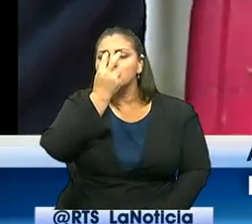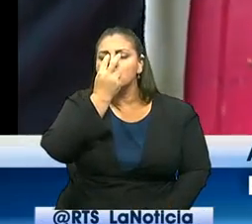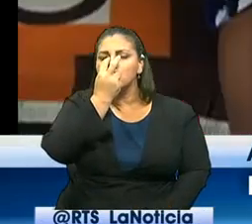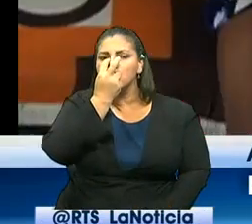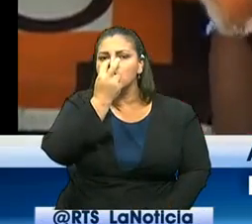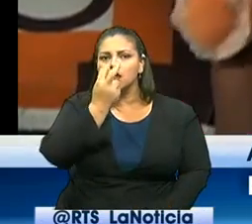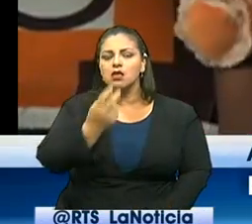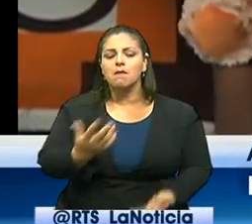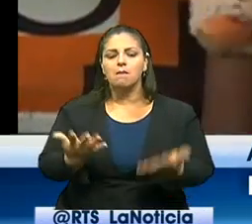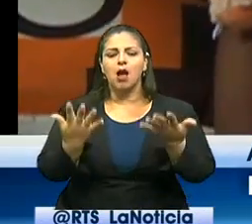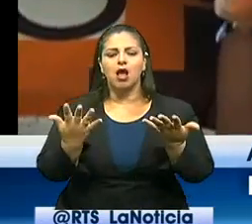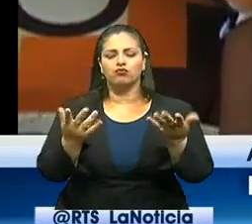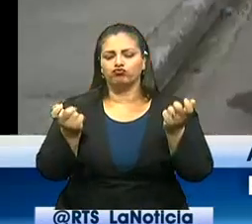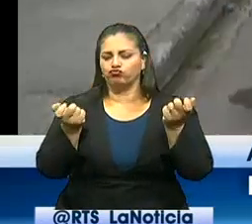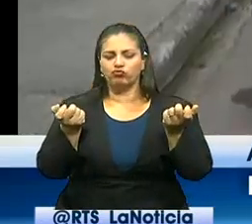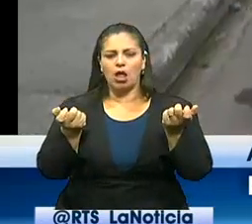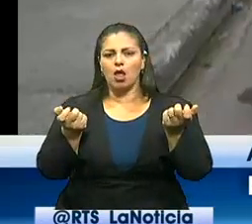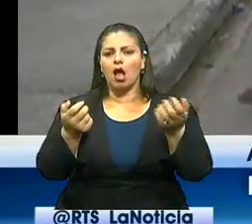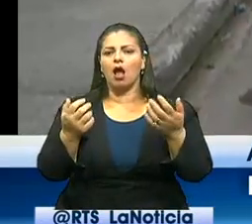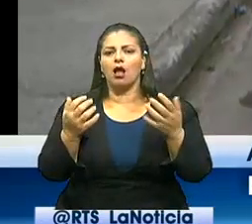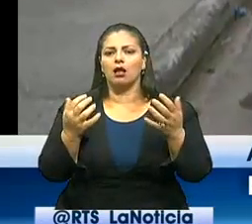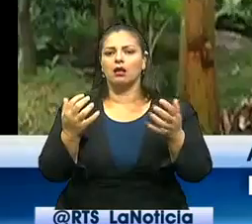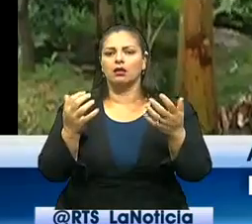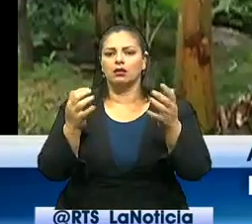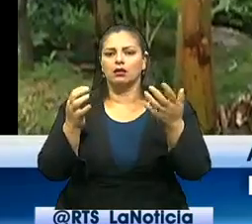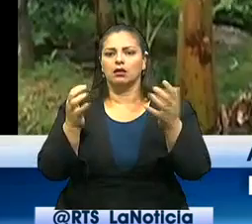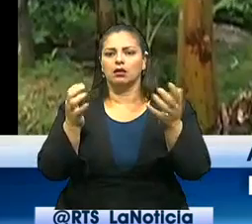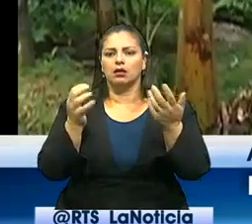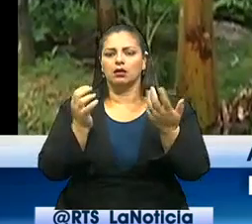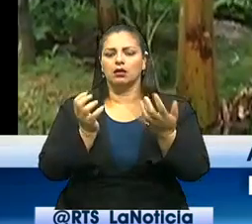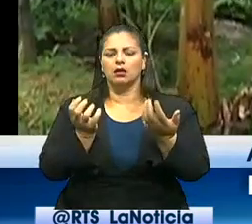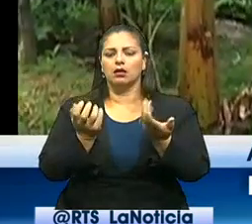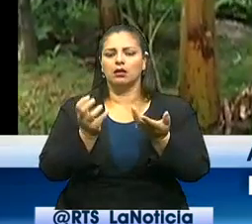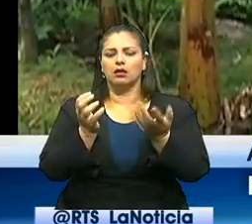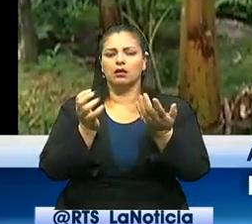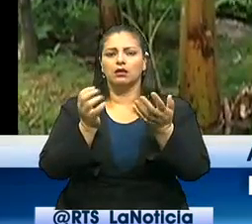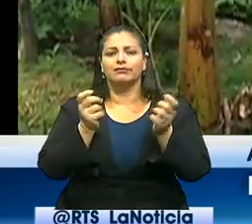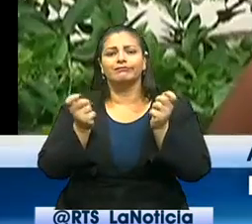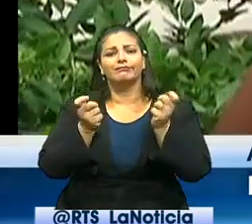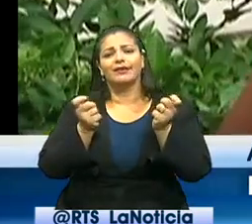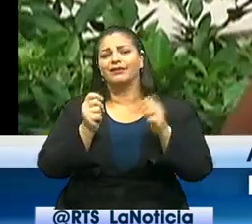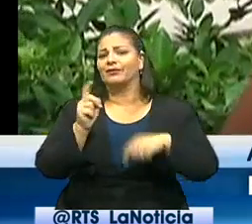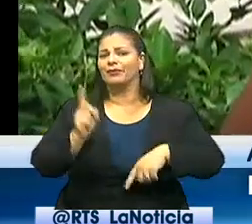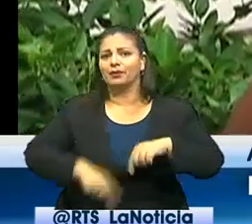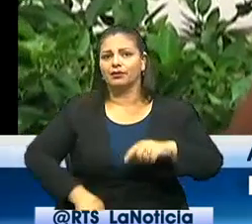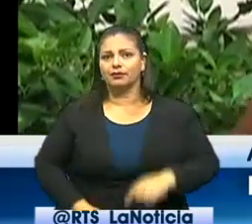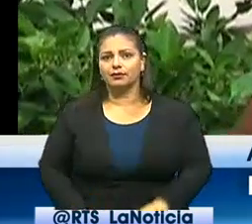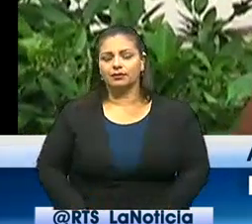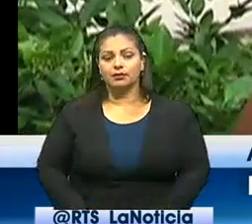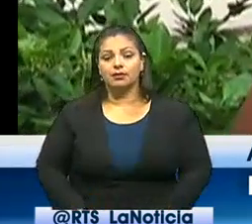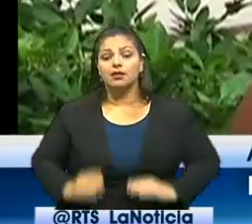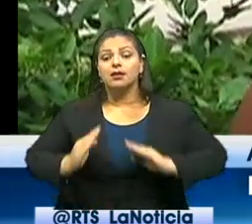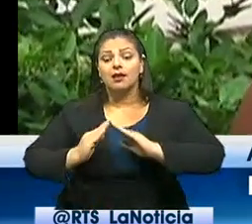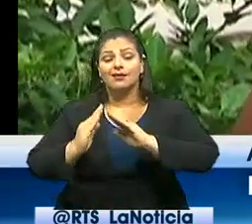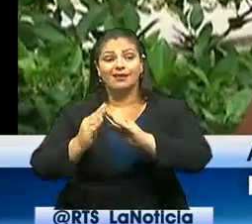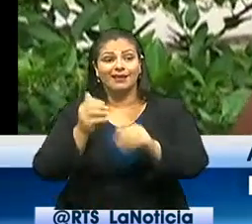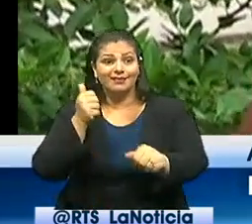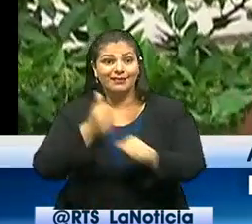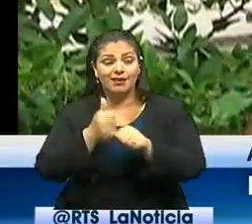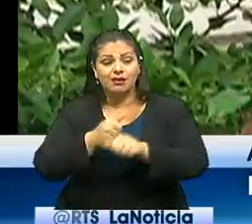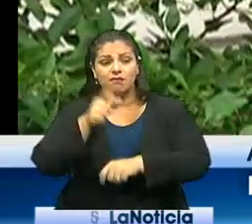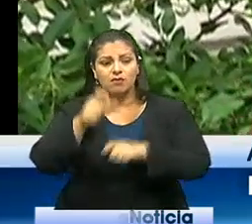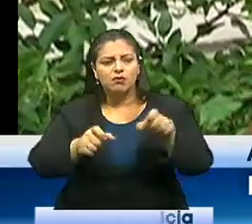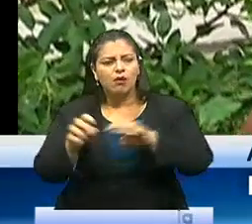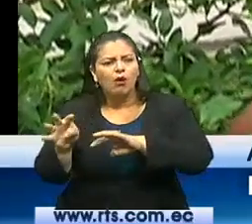Parkinson. El drama causa preocupación y tristeza entre los vecinos. Esta semana las niñas no han ido a la escuela por no tener ni